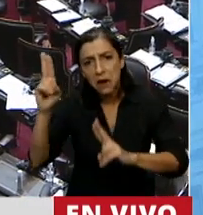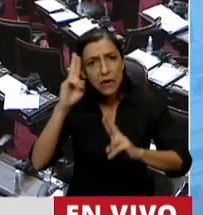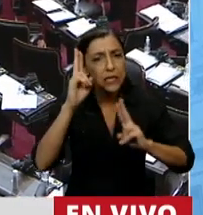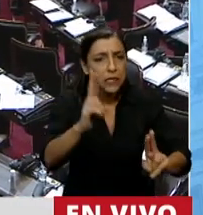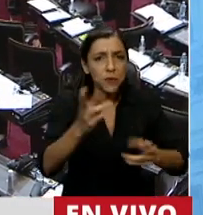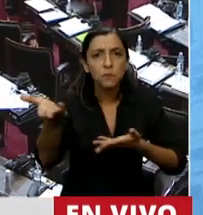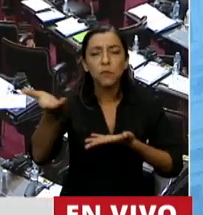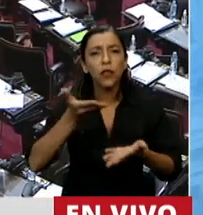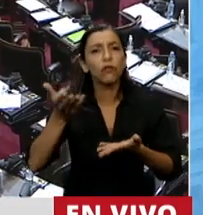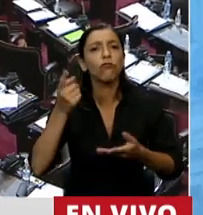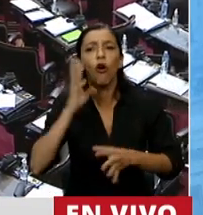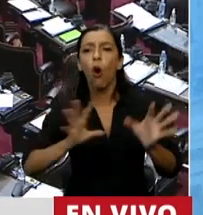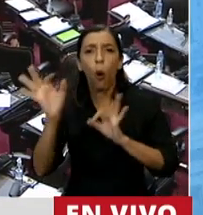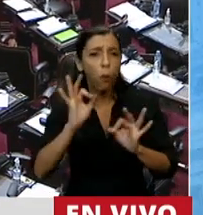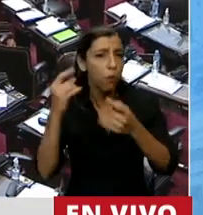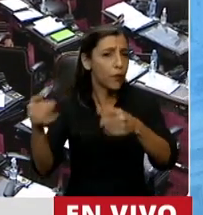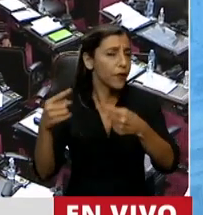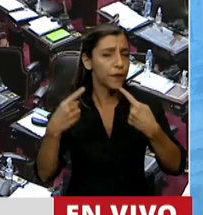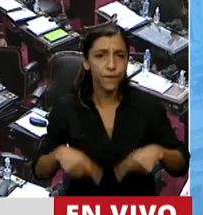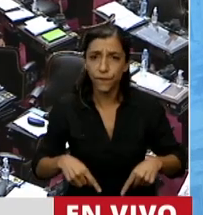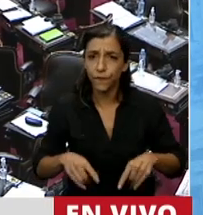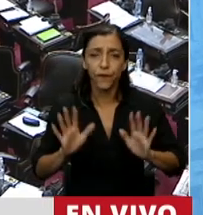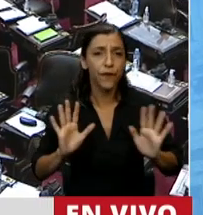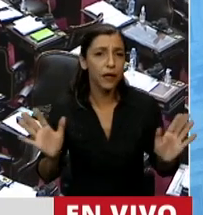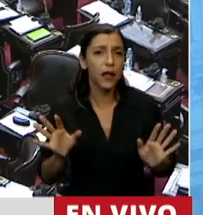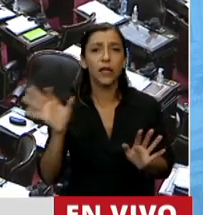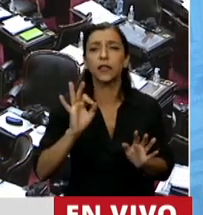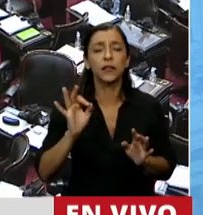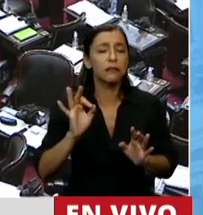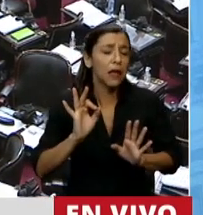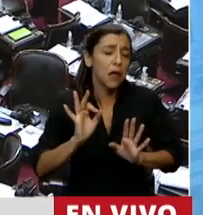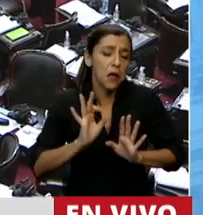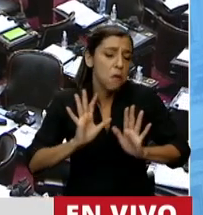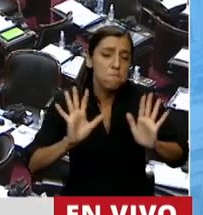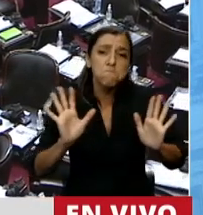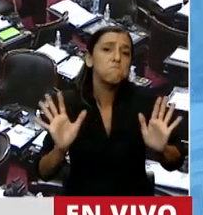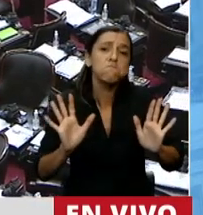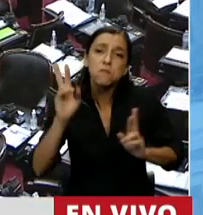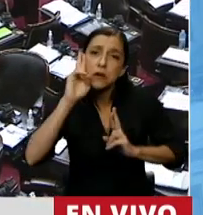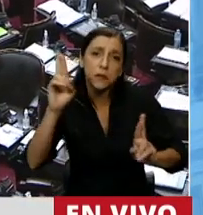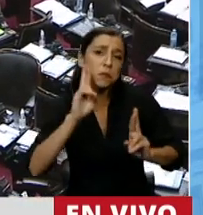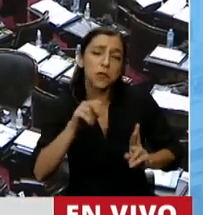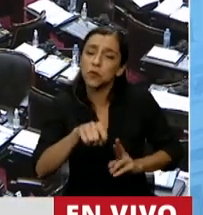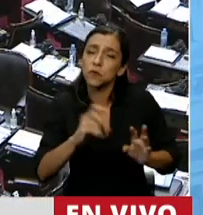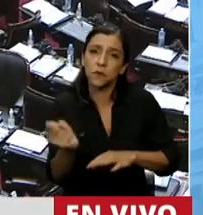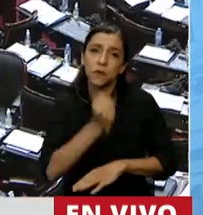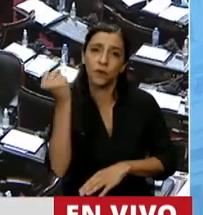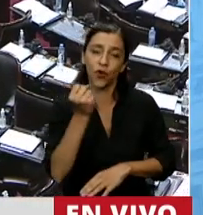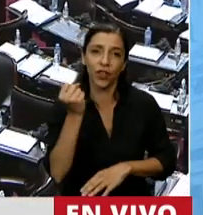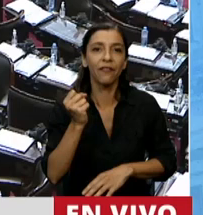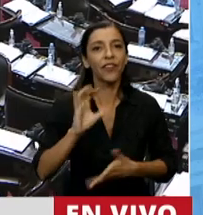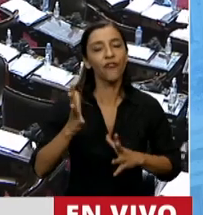respeto aún de los pensamientos extremos que tienen unos y otros, pero además hacerlo en